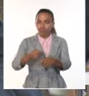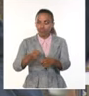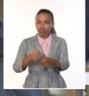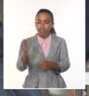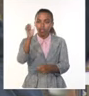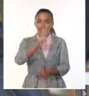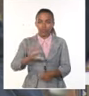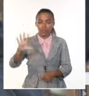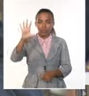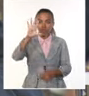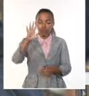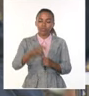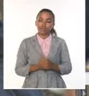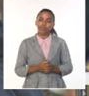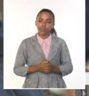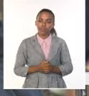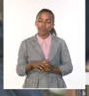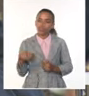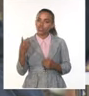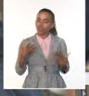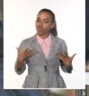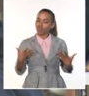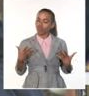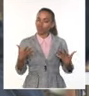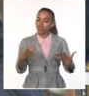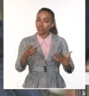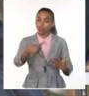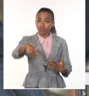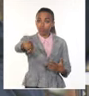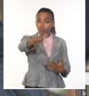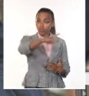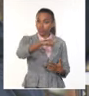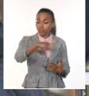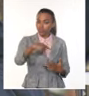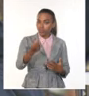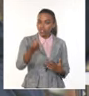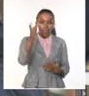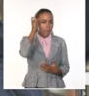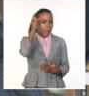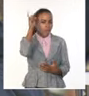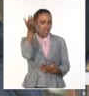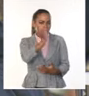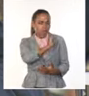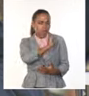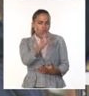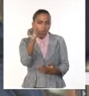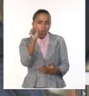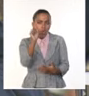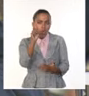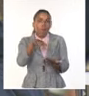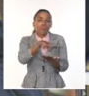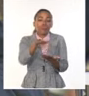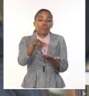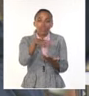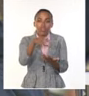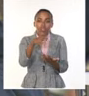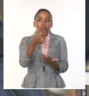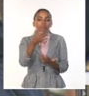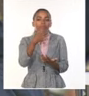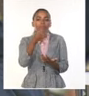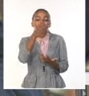de los Estados miembros las experiencias y logros que hemos obtenido en la esfera de la industria médica, farmacéutica